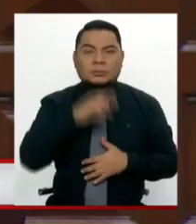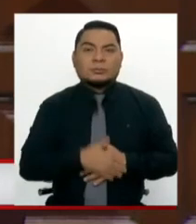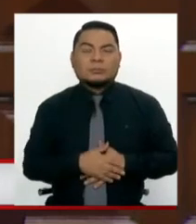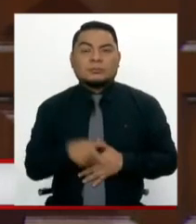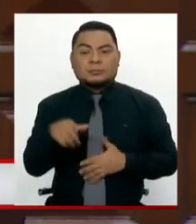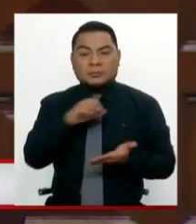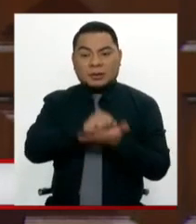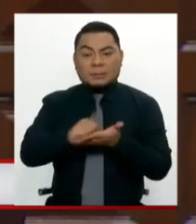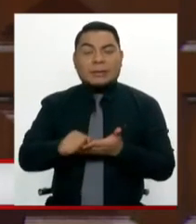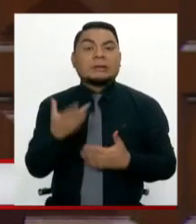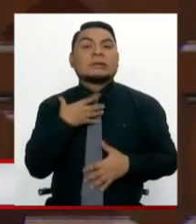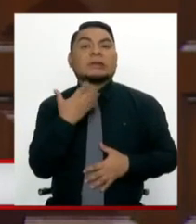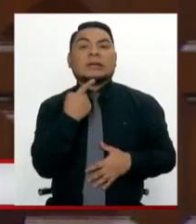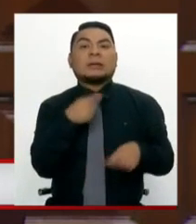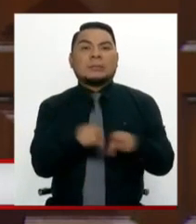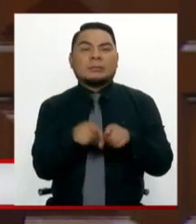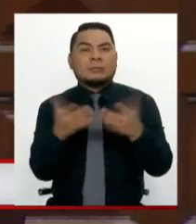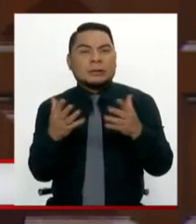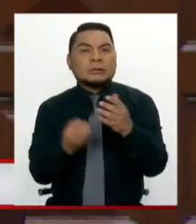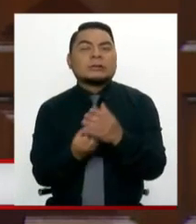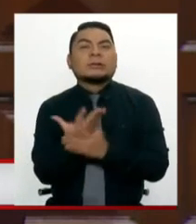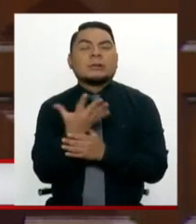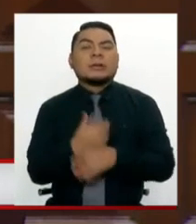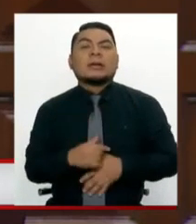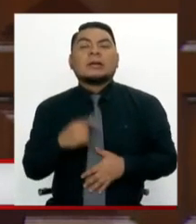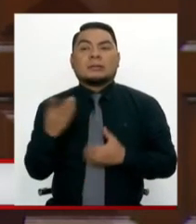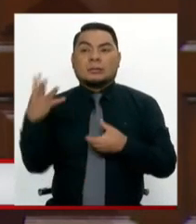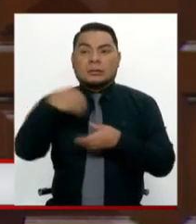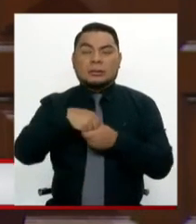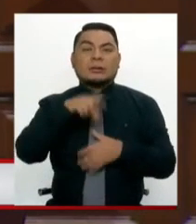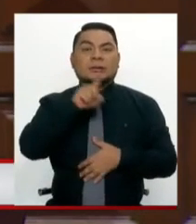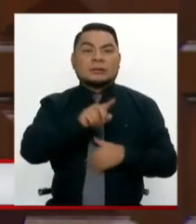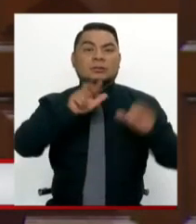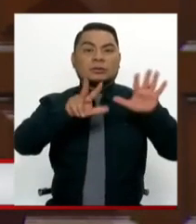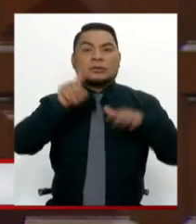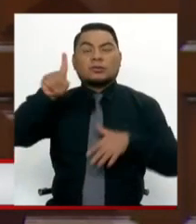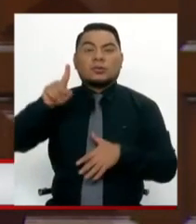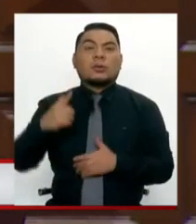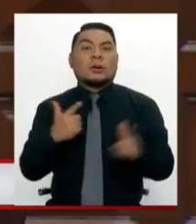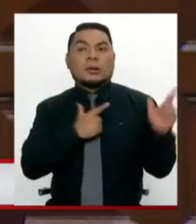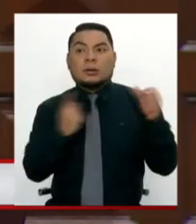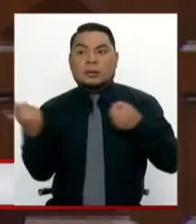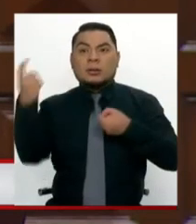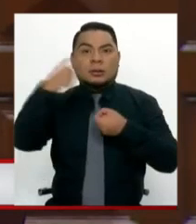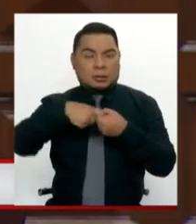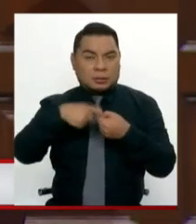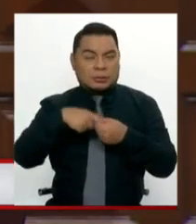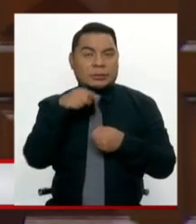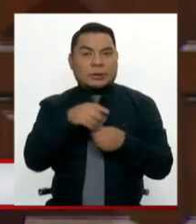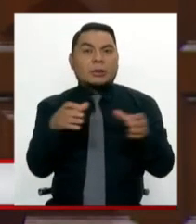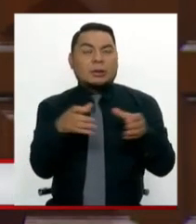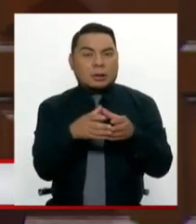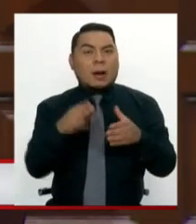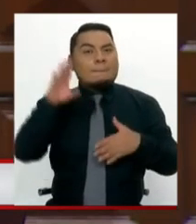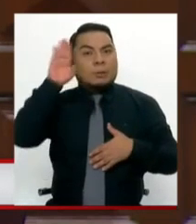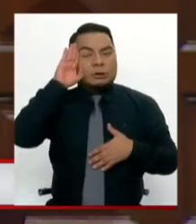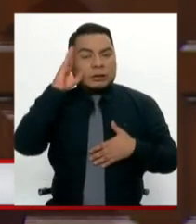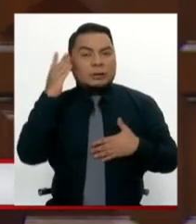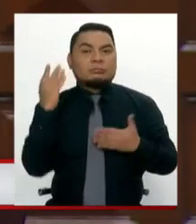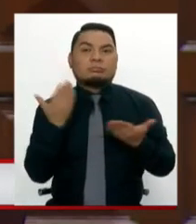En el mes de septiembre, egresarán 181 alféreces que se incorporarán al servicio